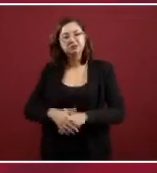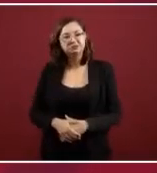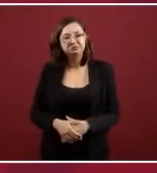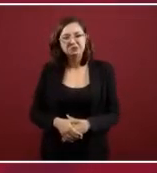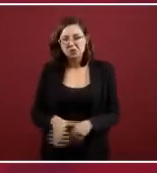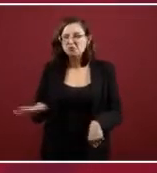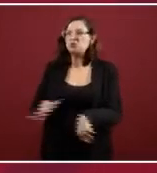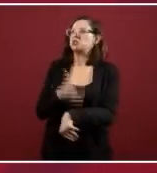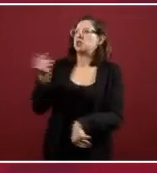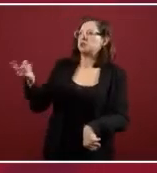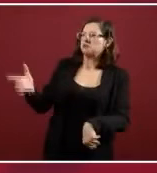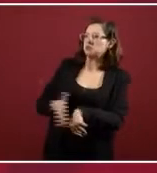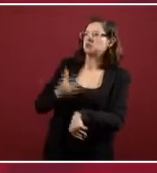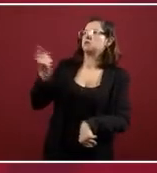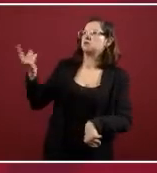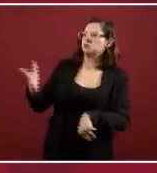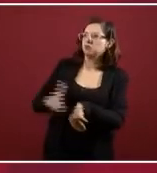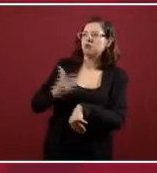cuestionando